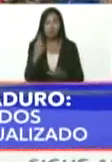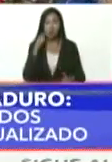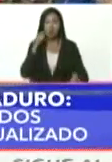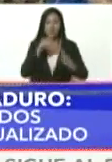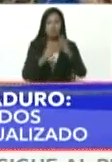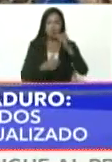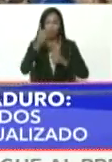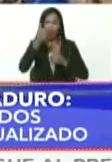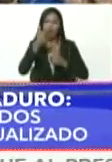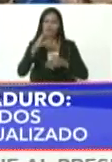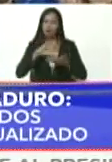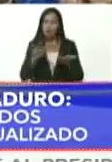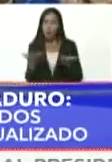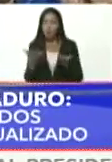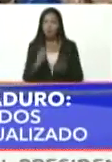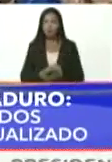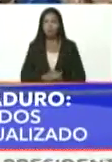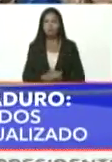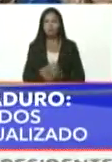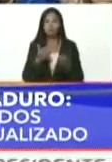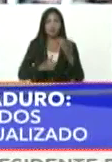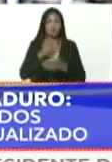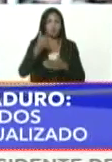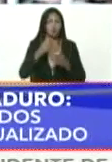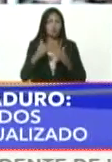mayor, mayor,